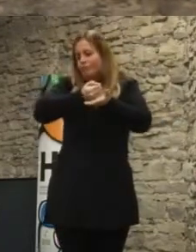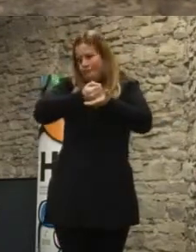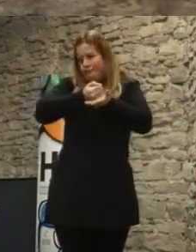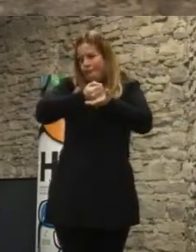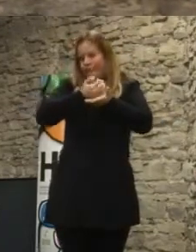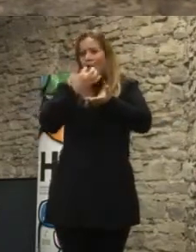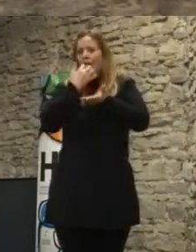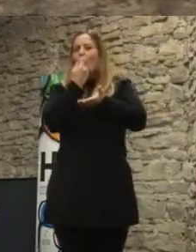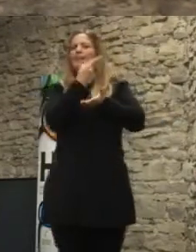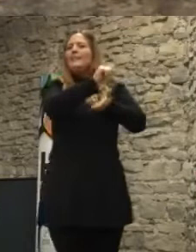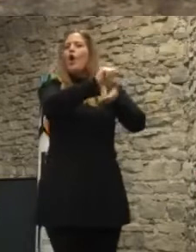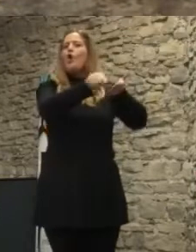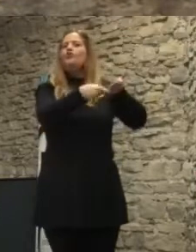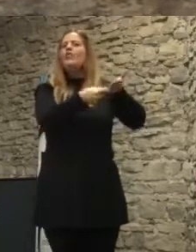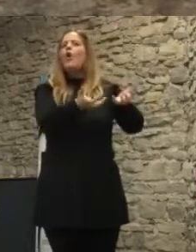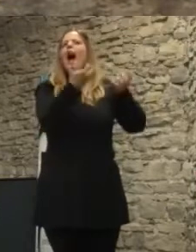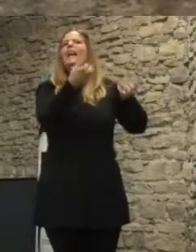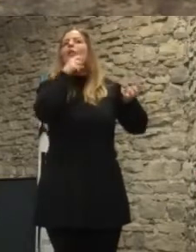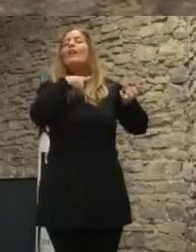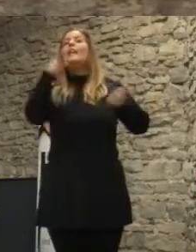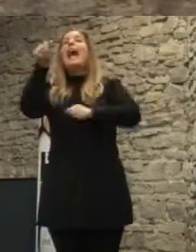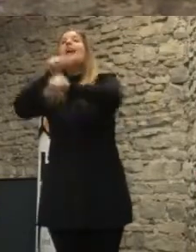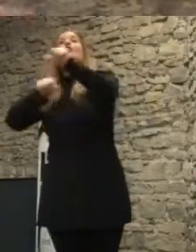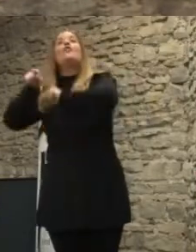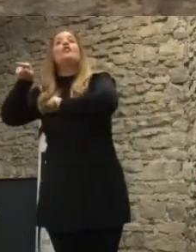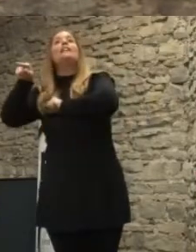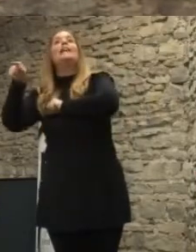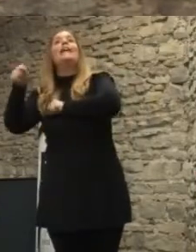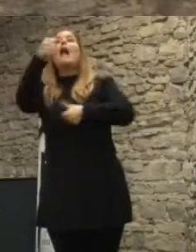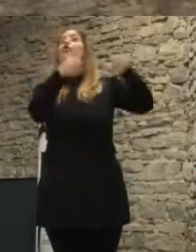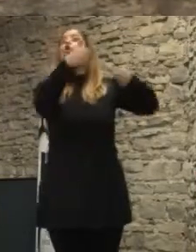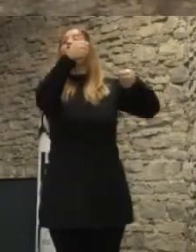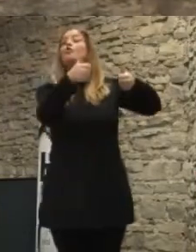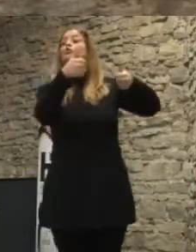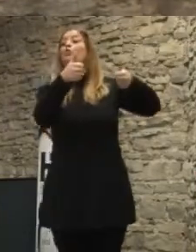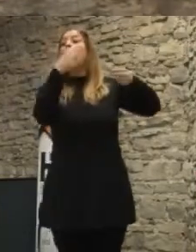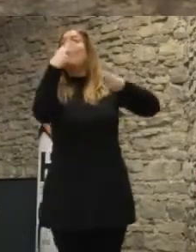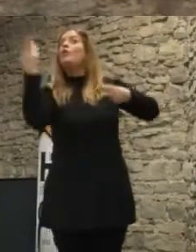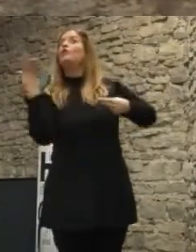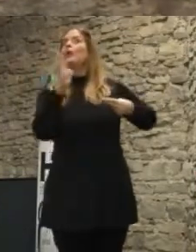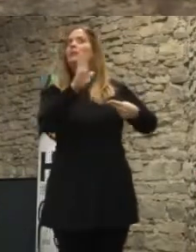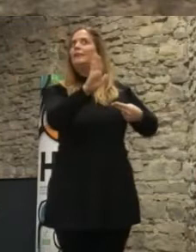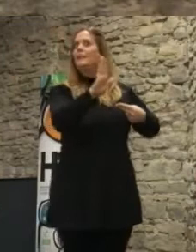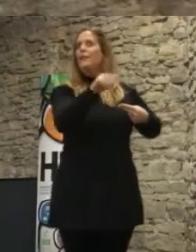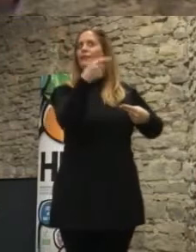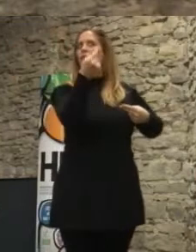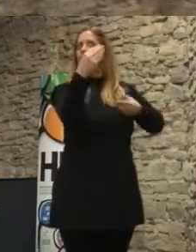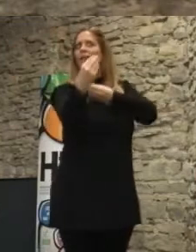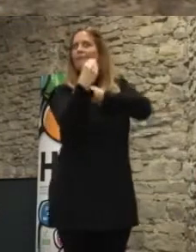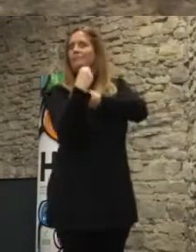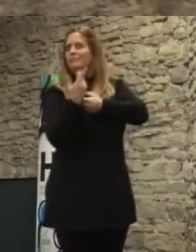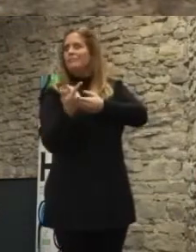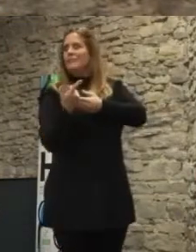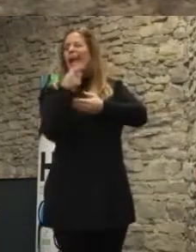este contrato quién lo ha ganado, la asociación tal, que se ha presentado al concurso, ¿no? Esta obra, ¿quién, esto quién lo gestiona, la asociación